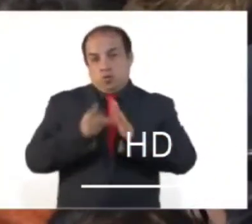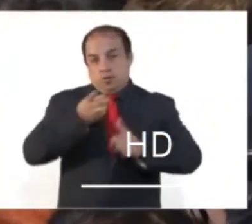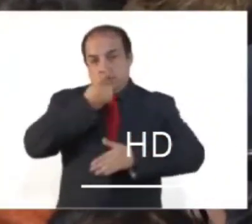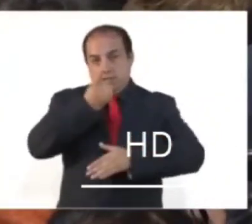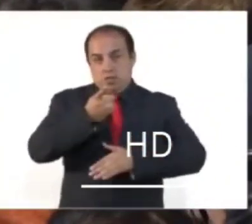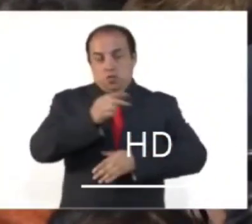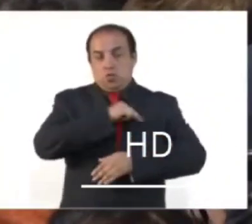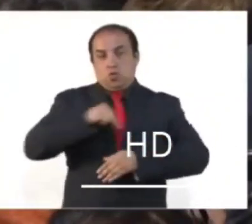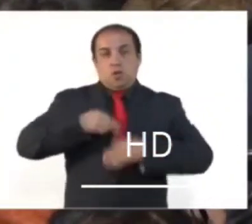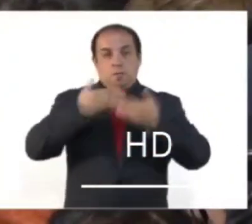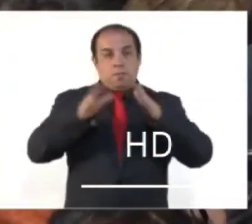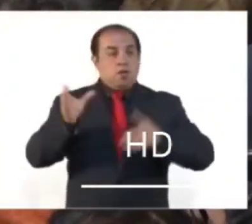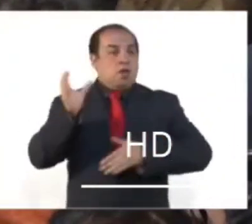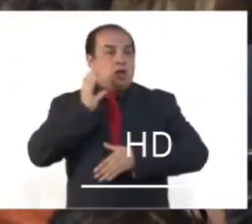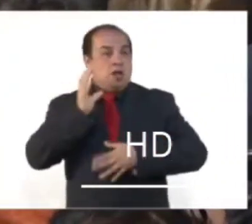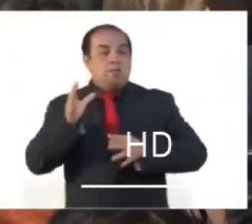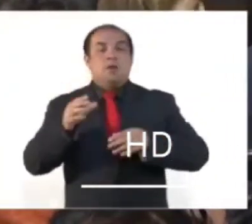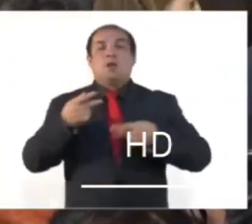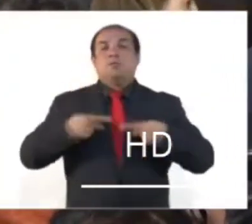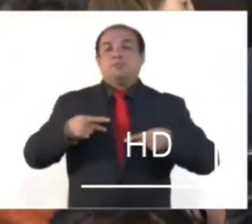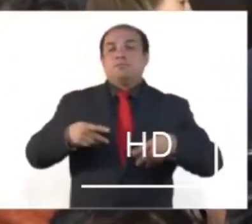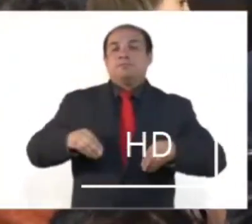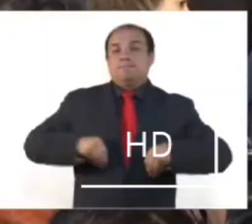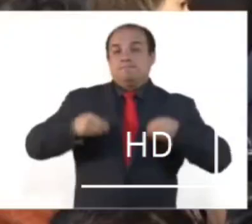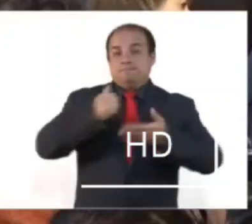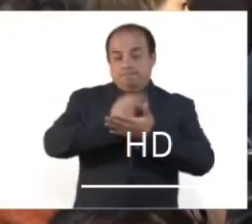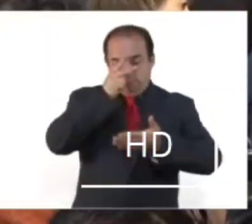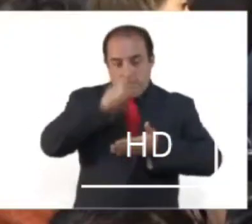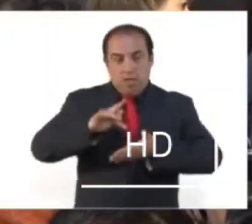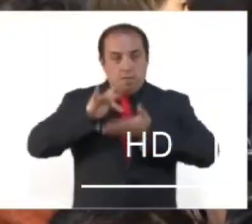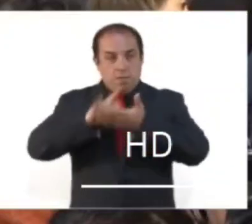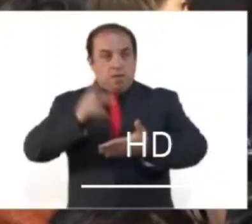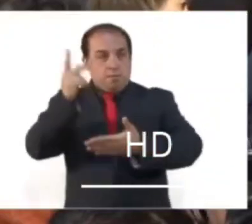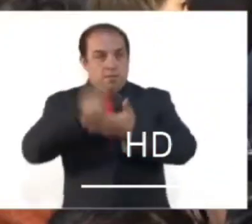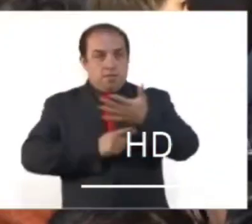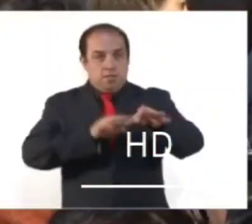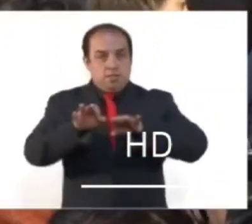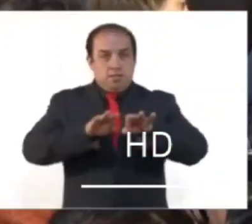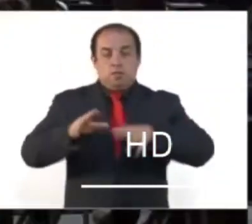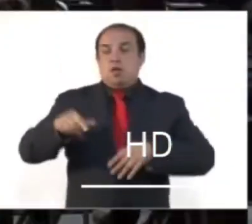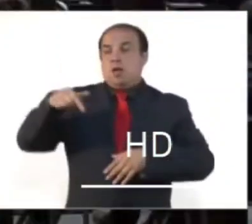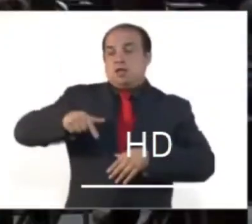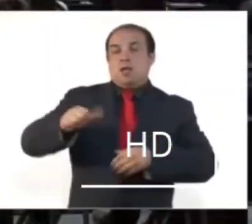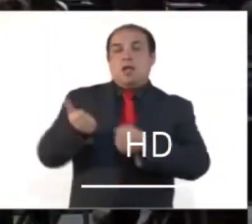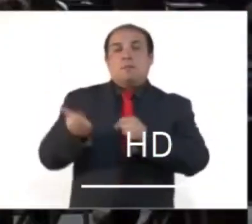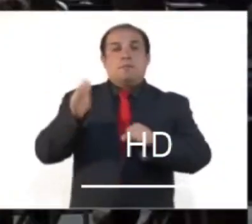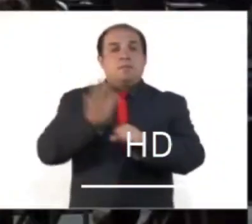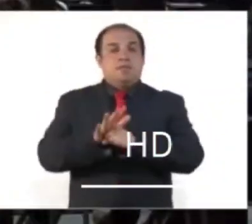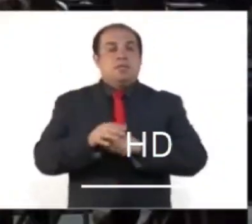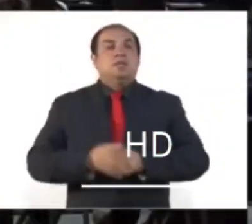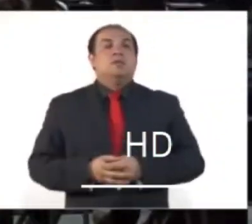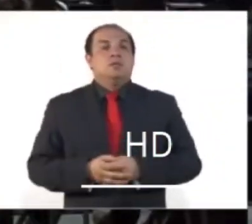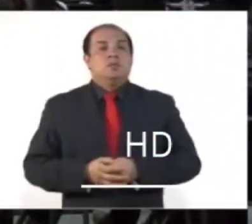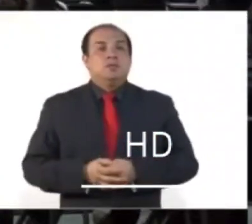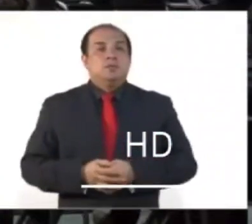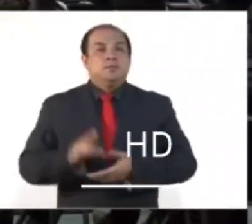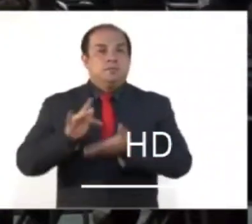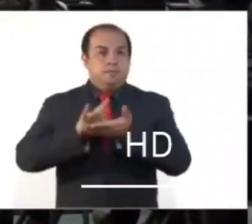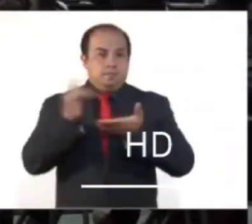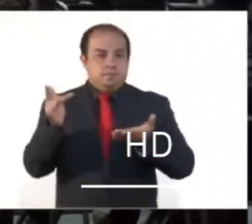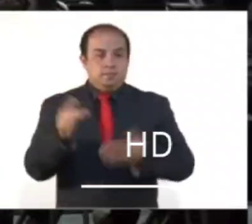como Cámara y como ciudadanos. Y apoyamos todos los planes de trabajo de esta administración. Muchas gracias.